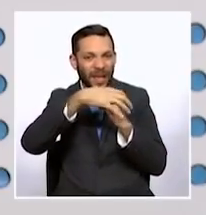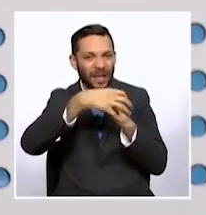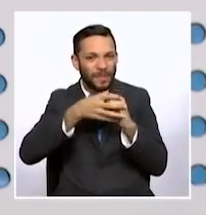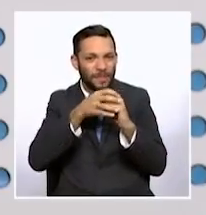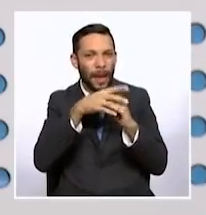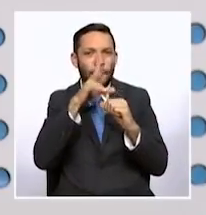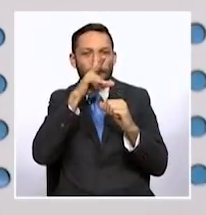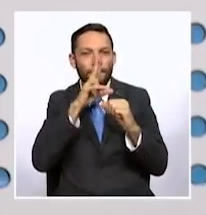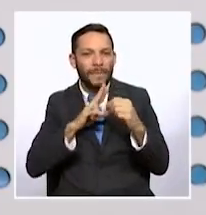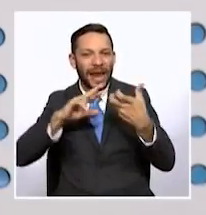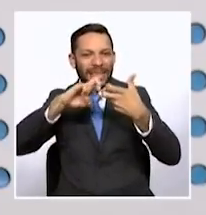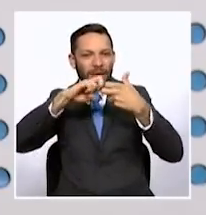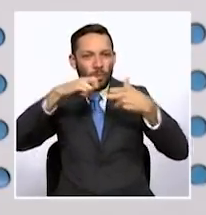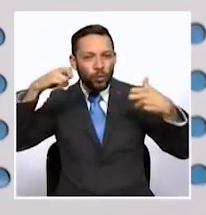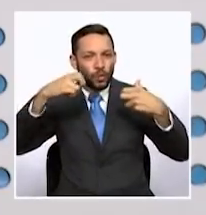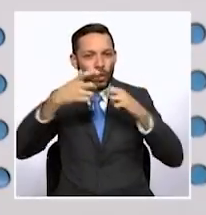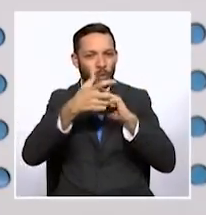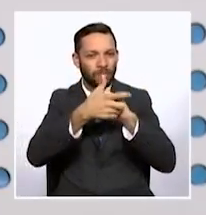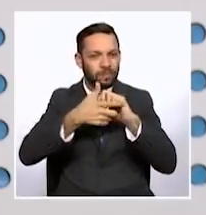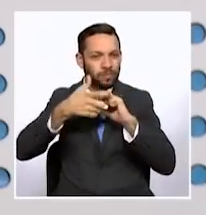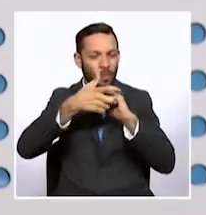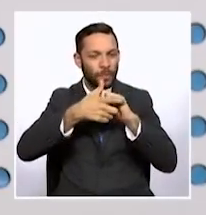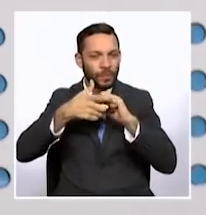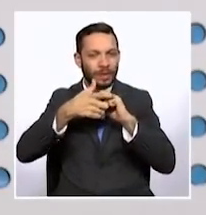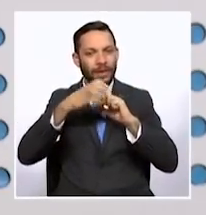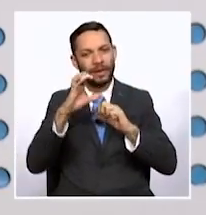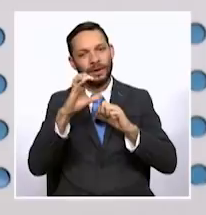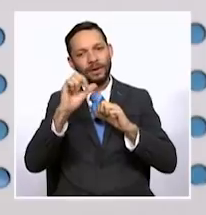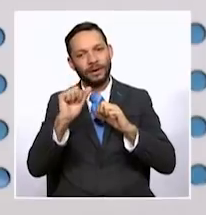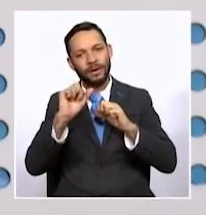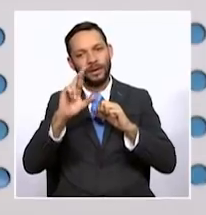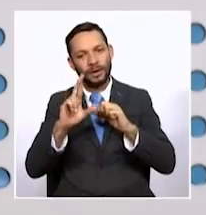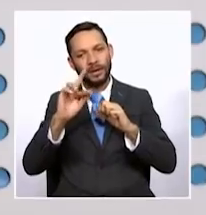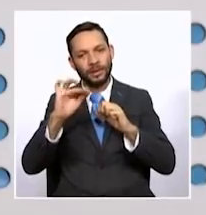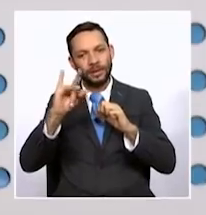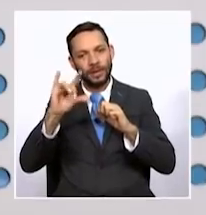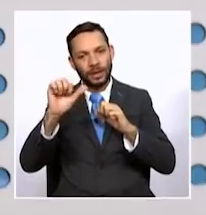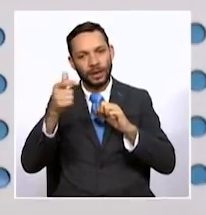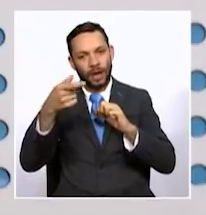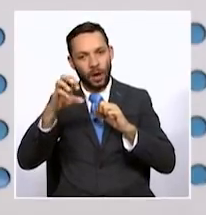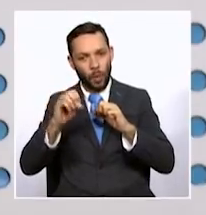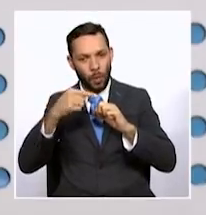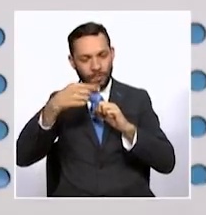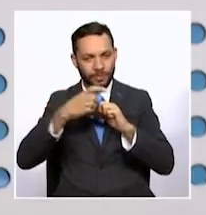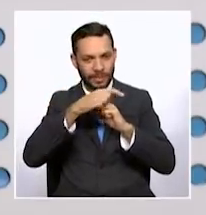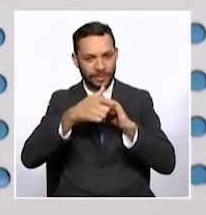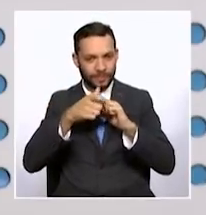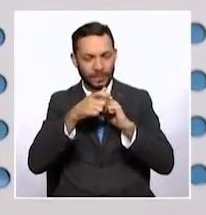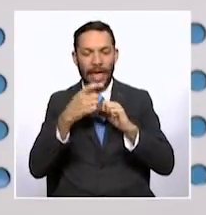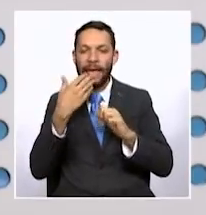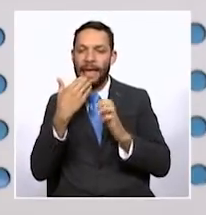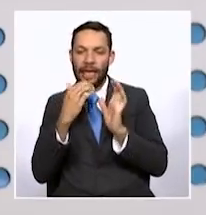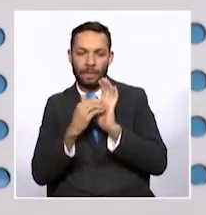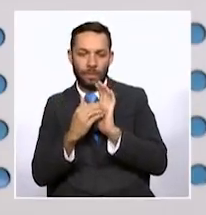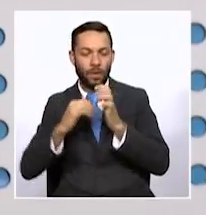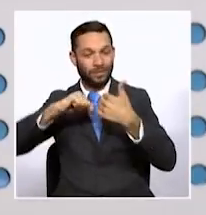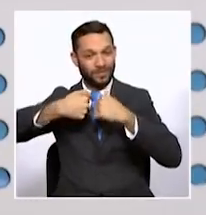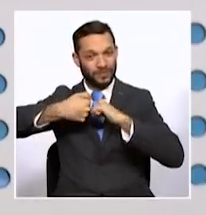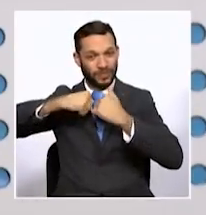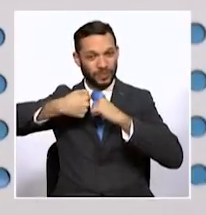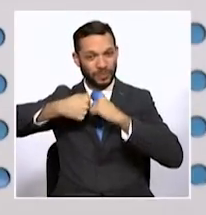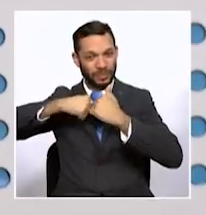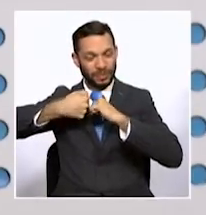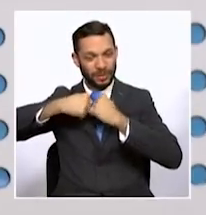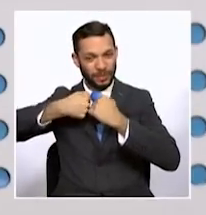las uniones sean más estables a través de los ligamentos o de los tendones. Entonces, principalmente, digamos, la rodilla es una bisagra, entonces esta bisagra tiene